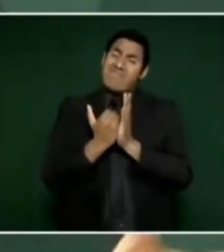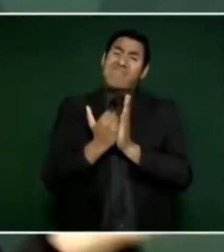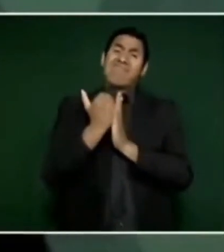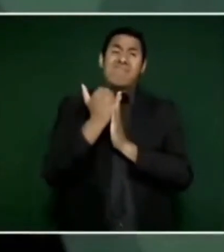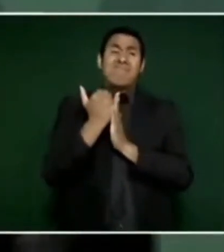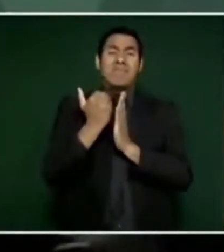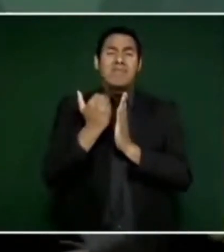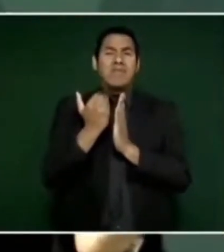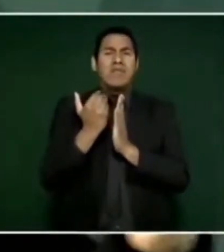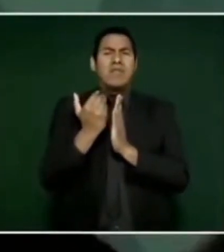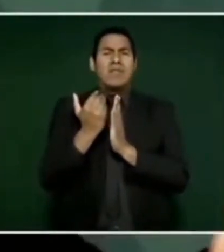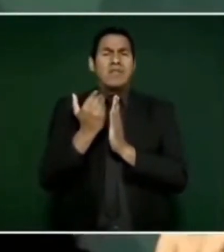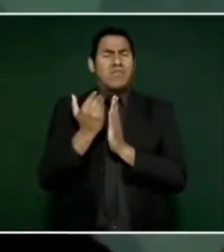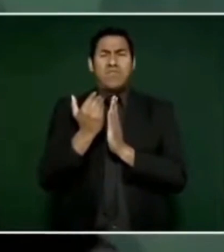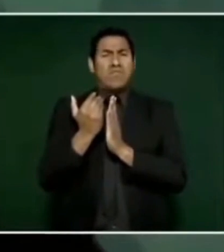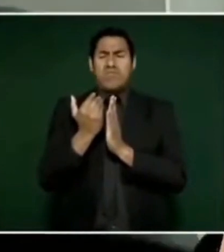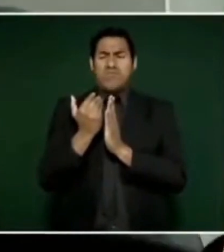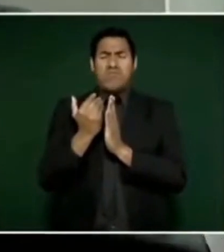porque el presupuesto